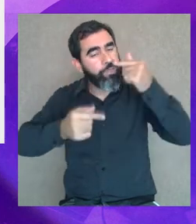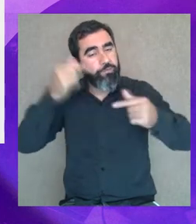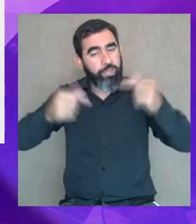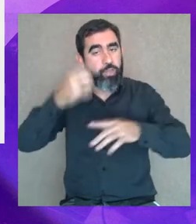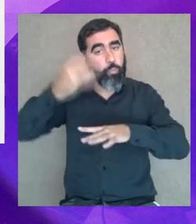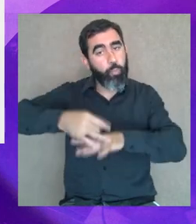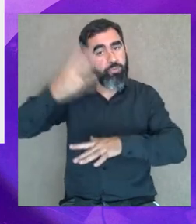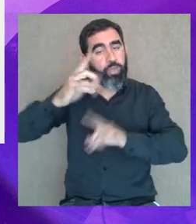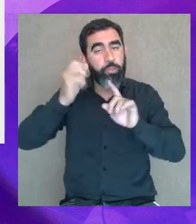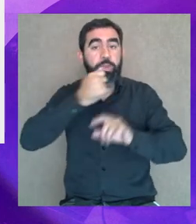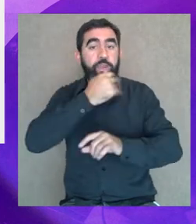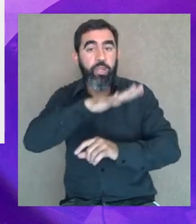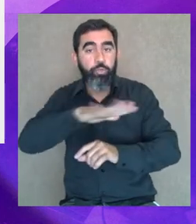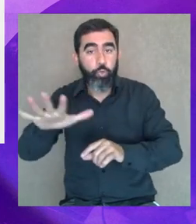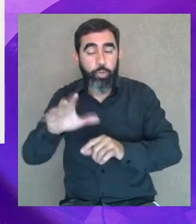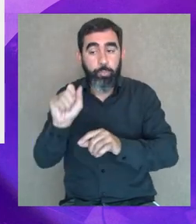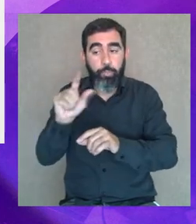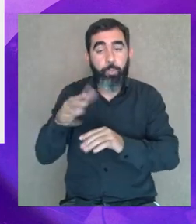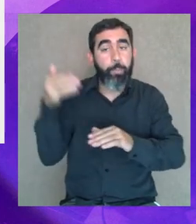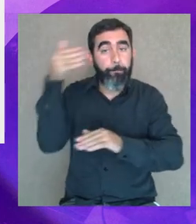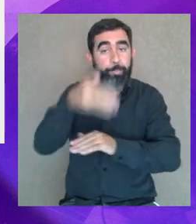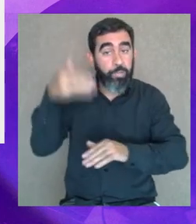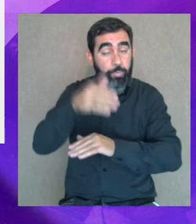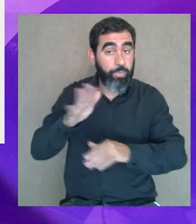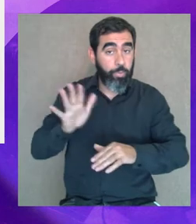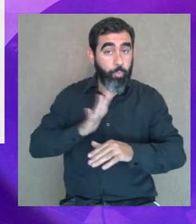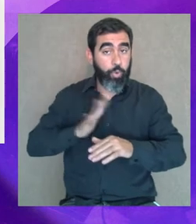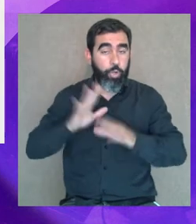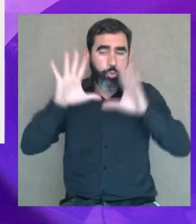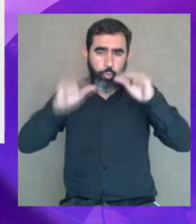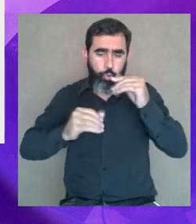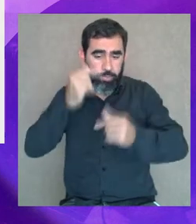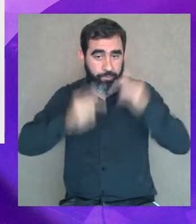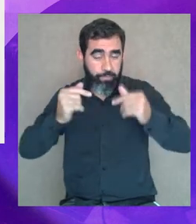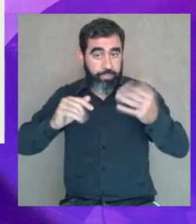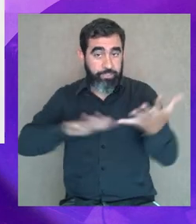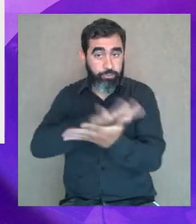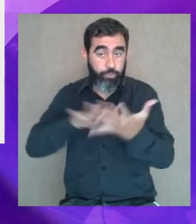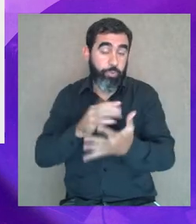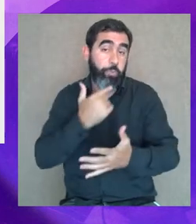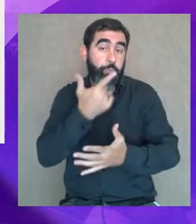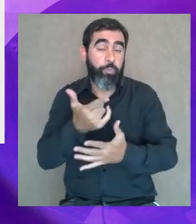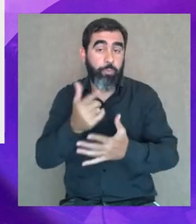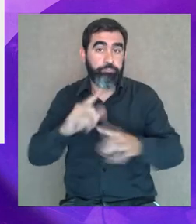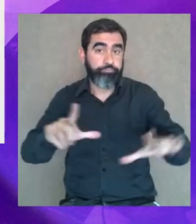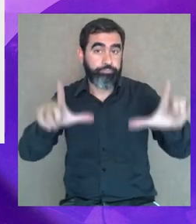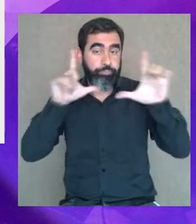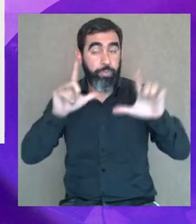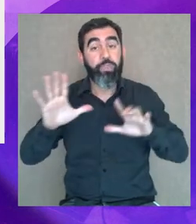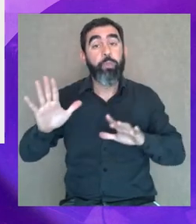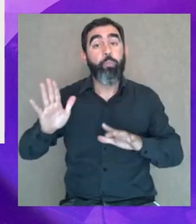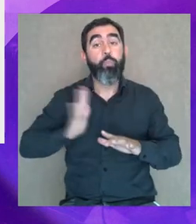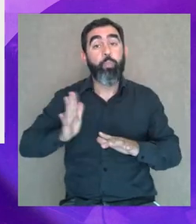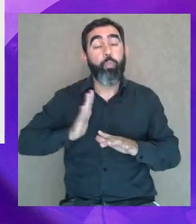disciplinas y desde la historia de la propia participación de la mujer en todos los rubros también por ejemplo la figura de